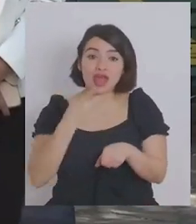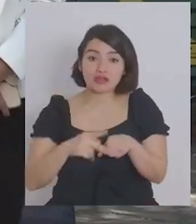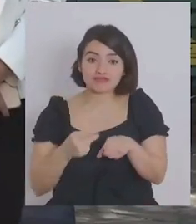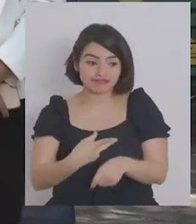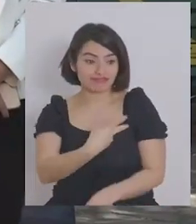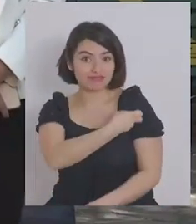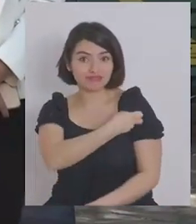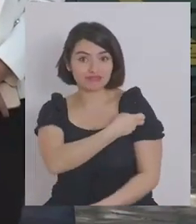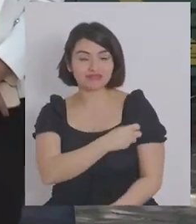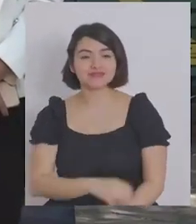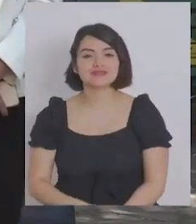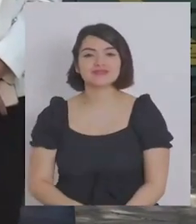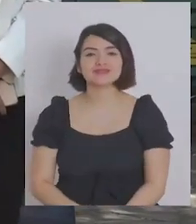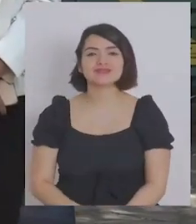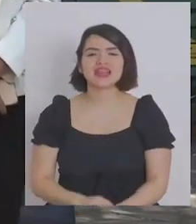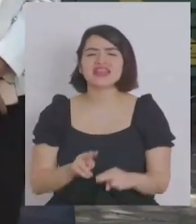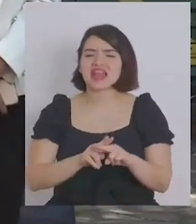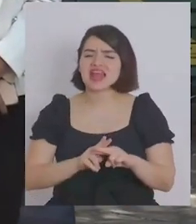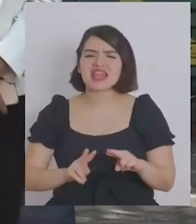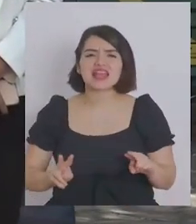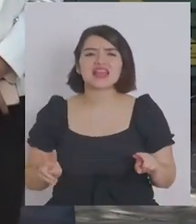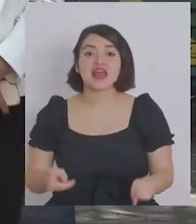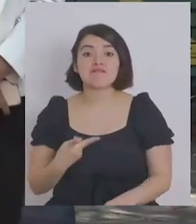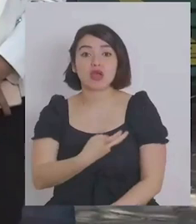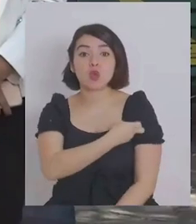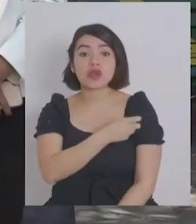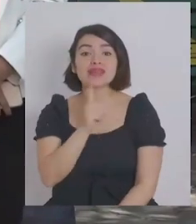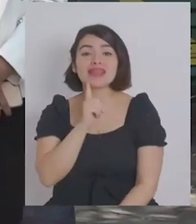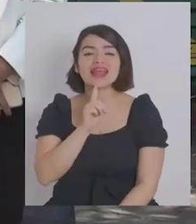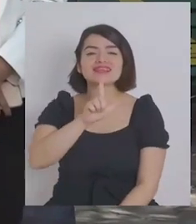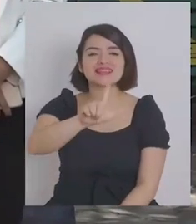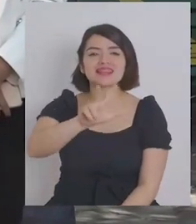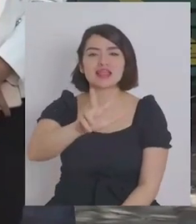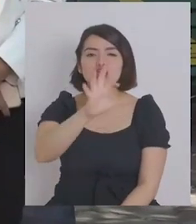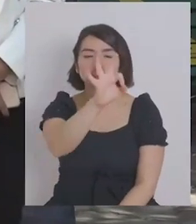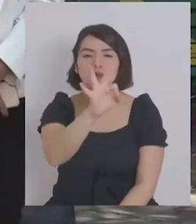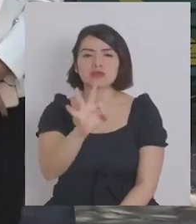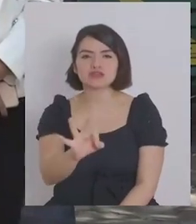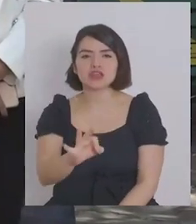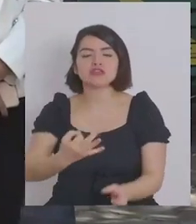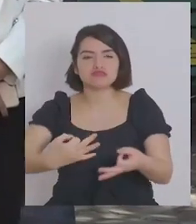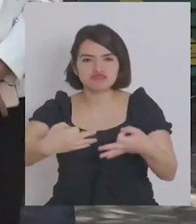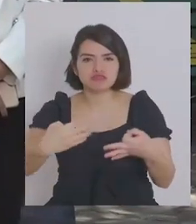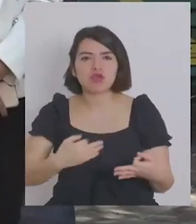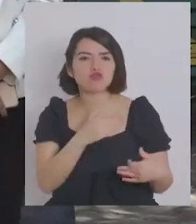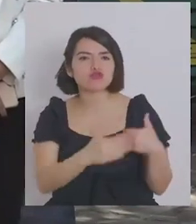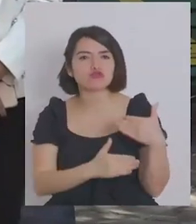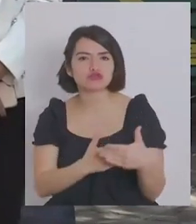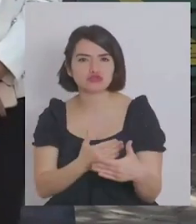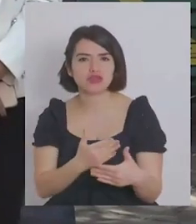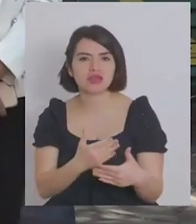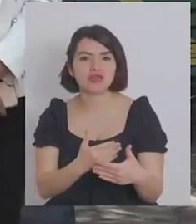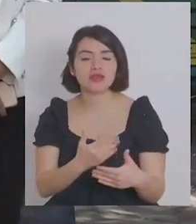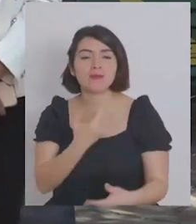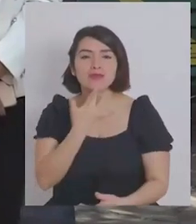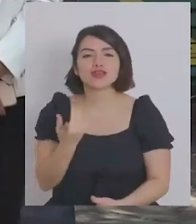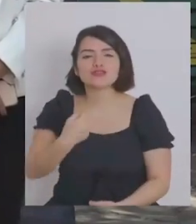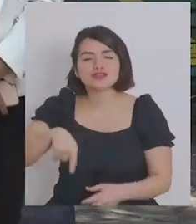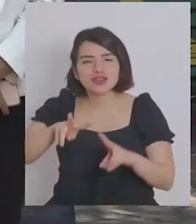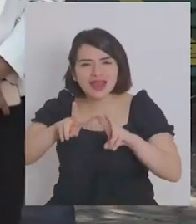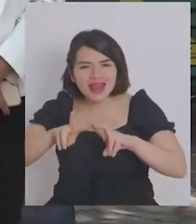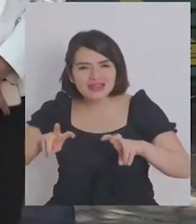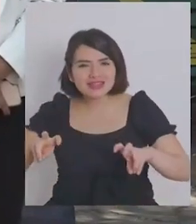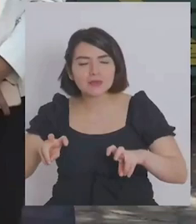con toda tranquilidad que la vacuna tiene un 78 por ciento de eficacia 78 por ciento porque porque en el fondo estamos analizando que la